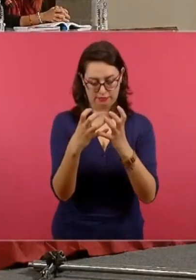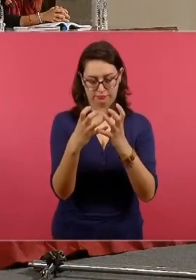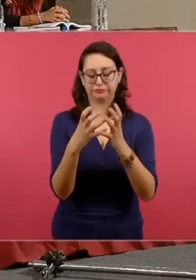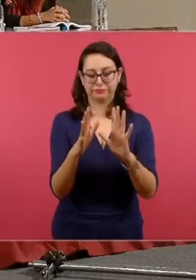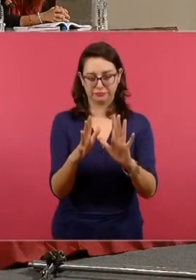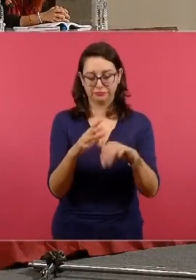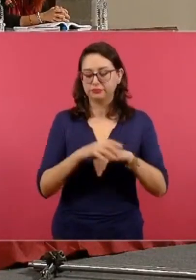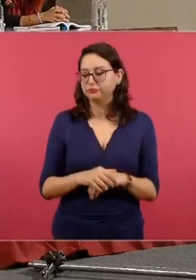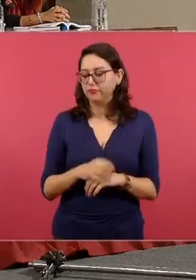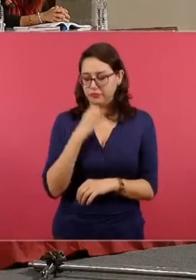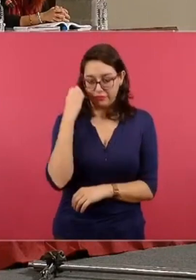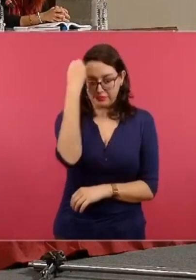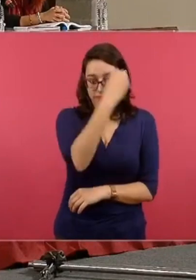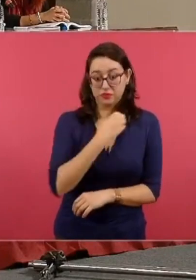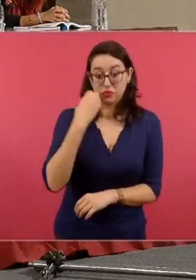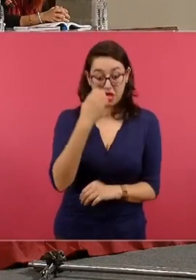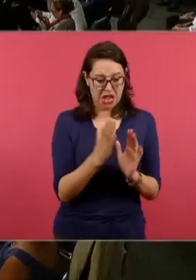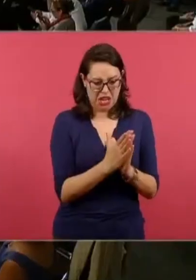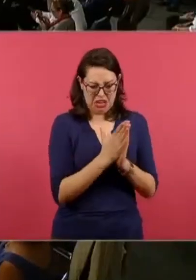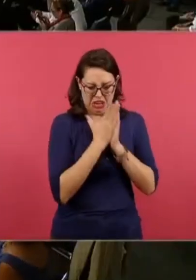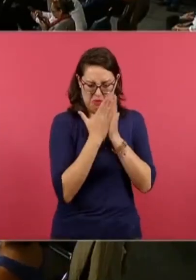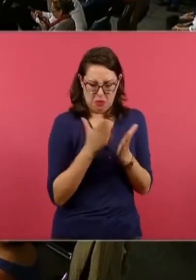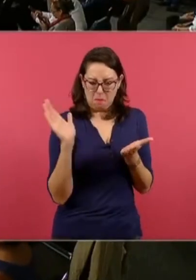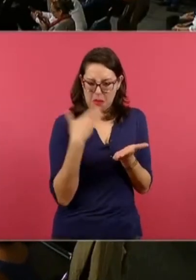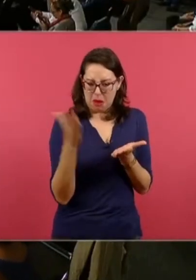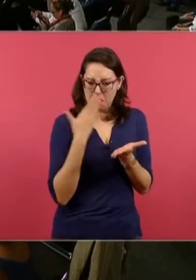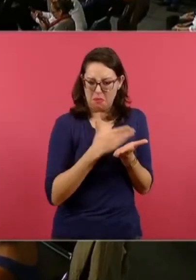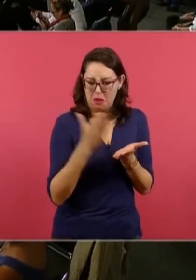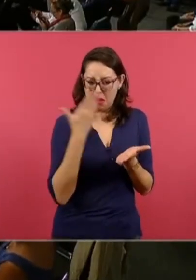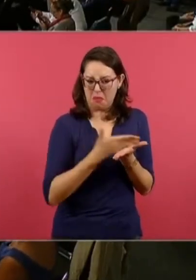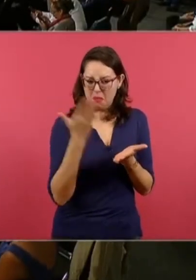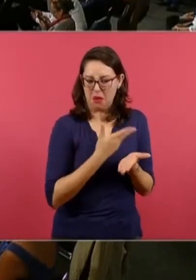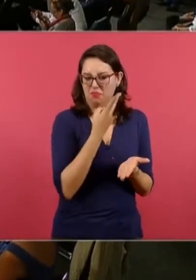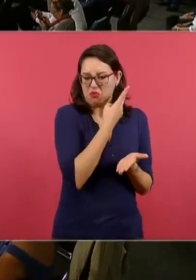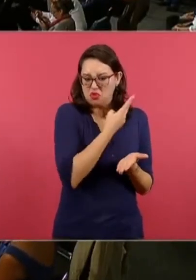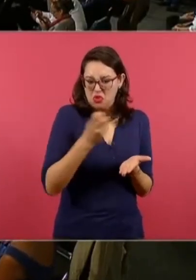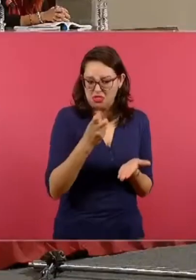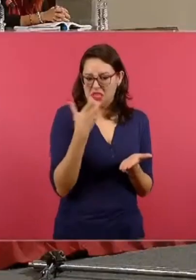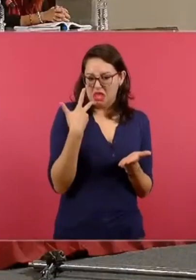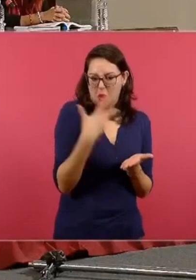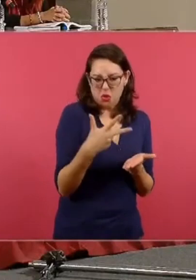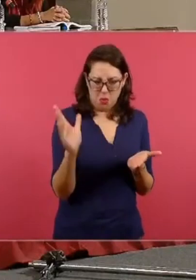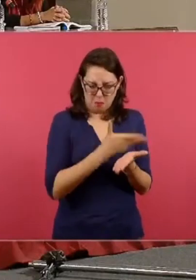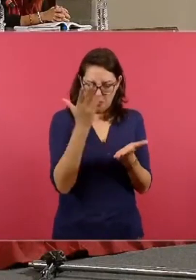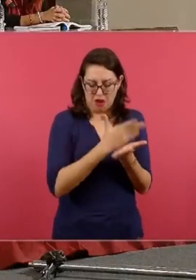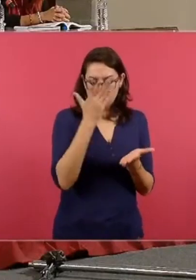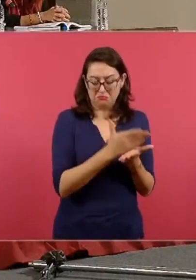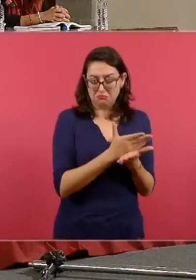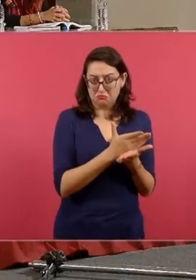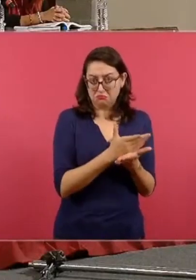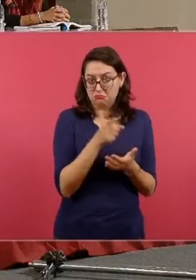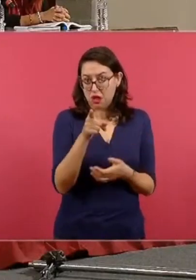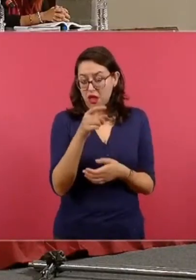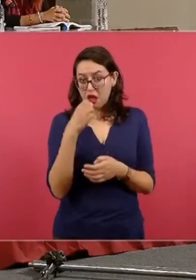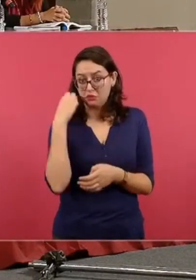o 169, bueno, ahí la tenemos, en el ciclo anterior eran 208, en el ciclo anterior, en el caso de primero, que es